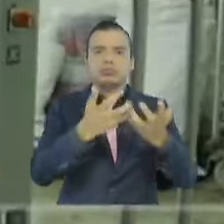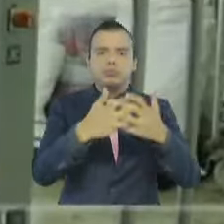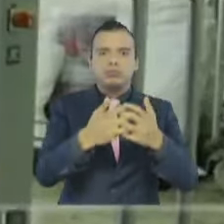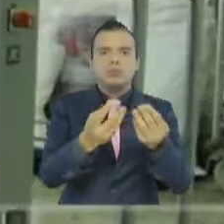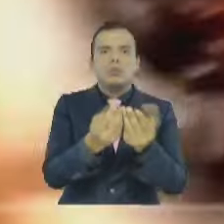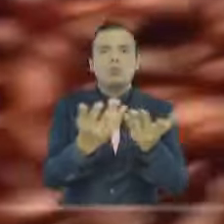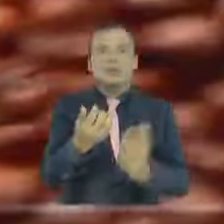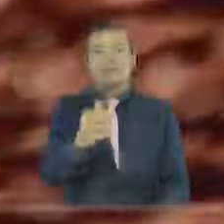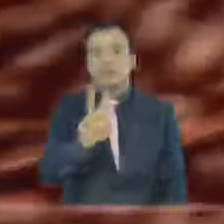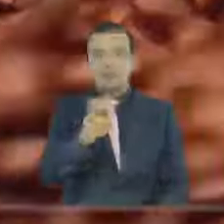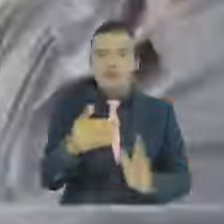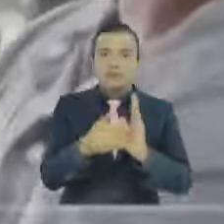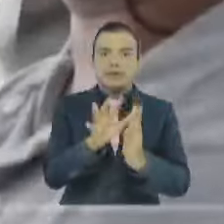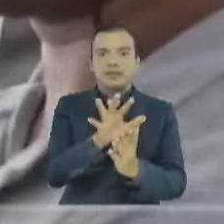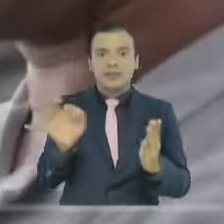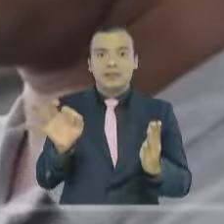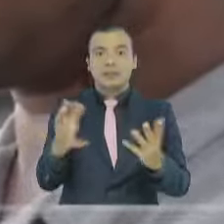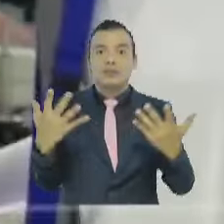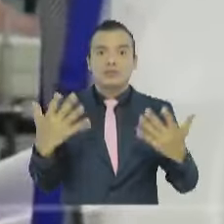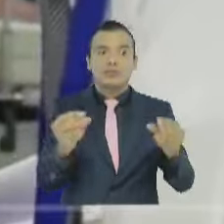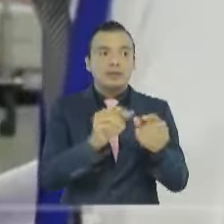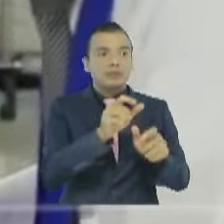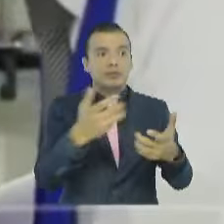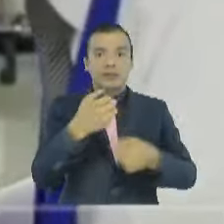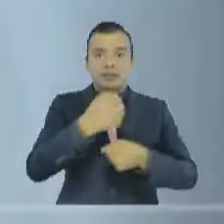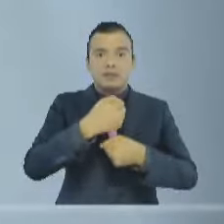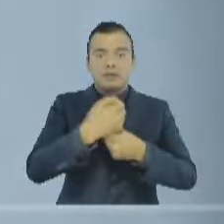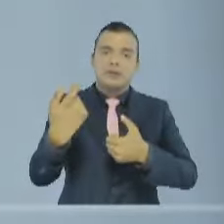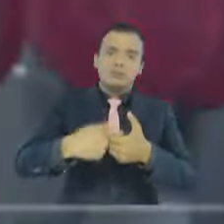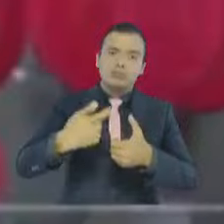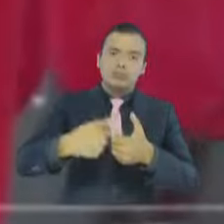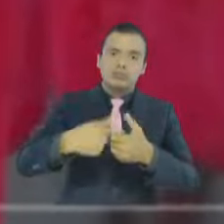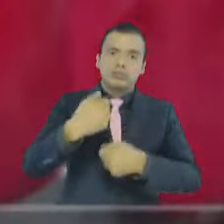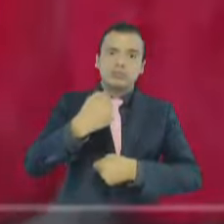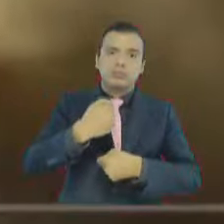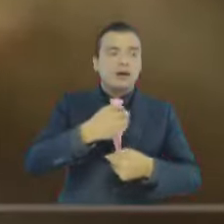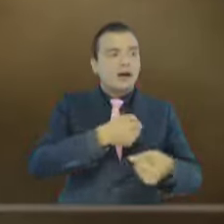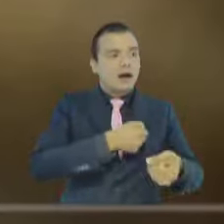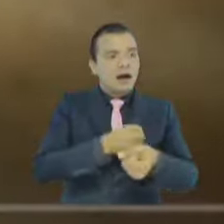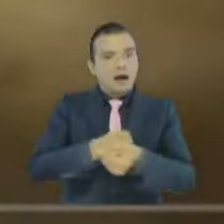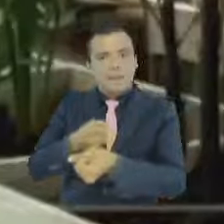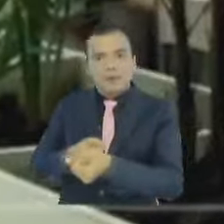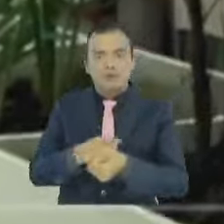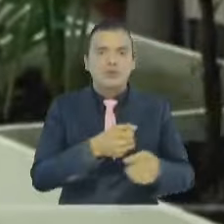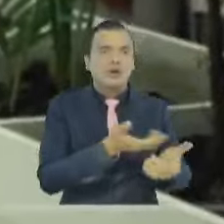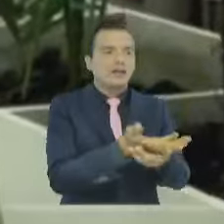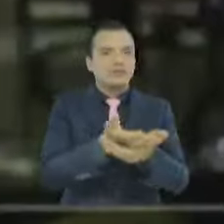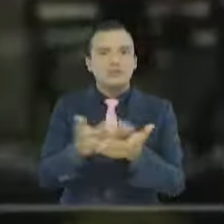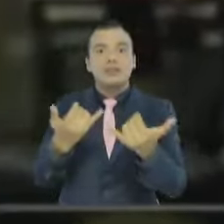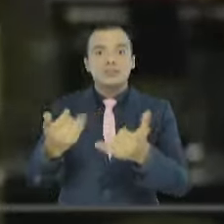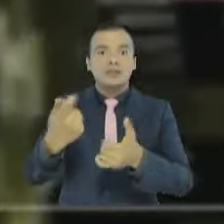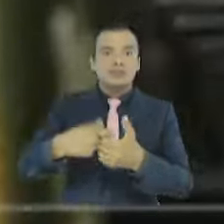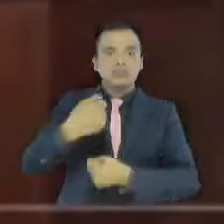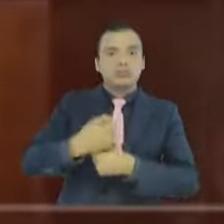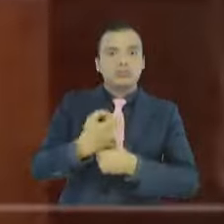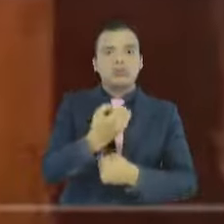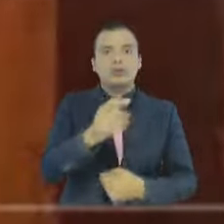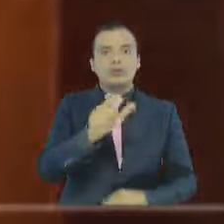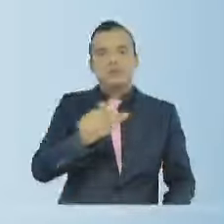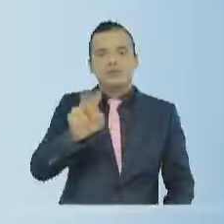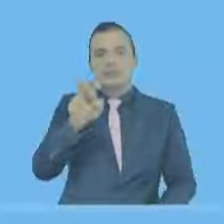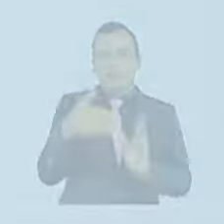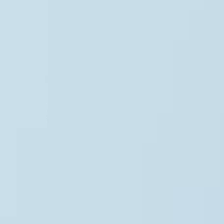y a quienes buscan emplearse les ha brindado 25.042 asesorías generando más de 7.000 empleos efectivos.